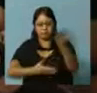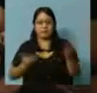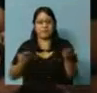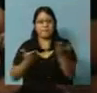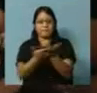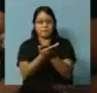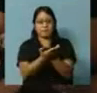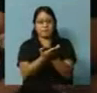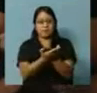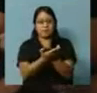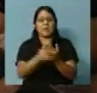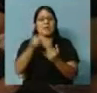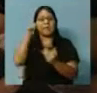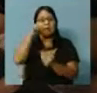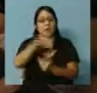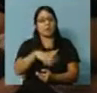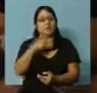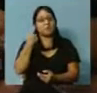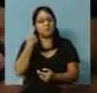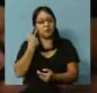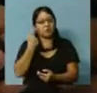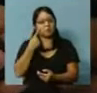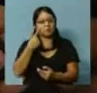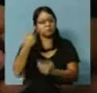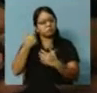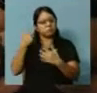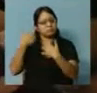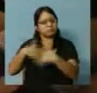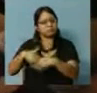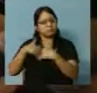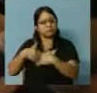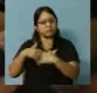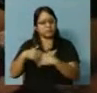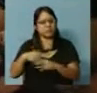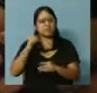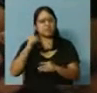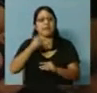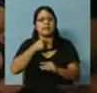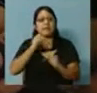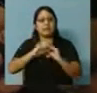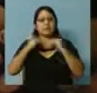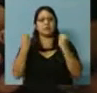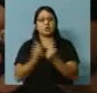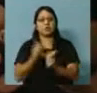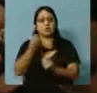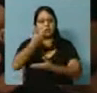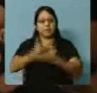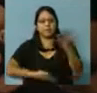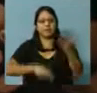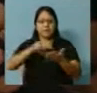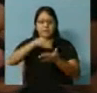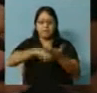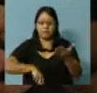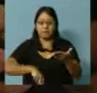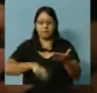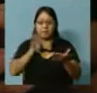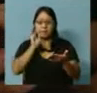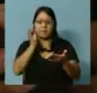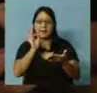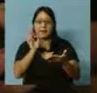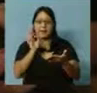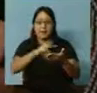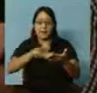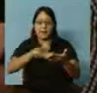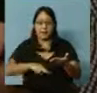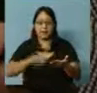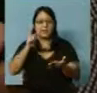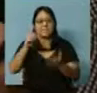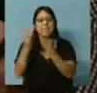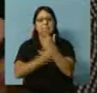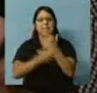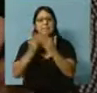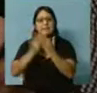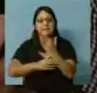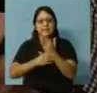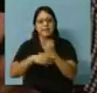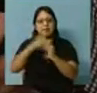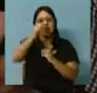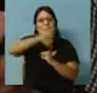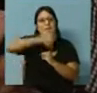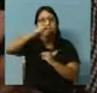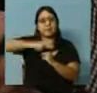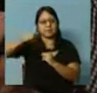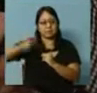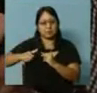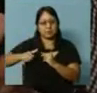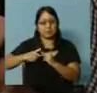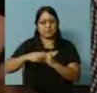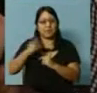China puso en conocimiento y estamos esperando los resultados de esta investigación en el marco de la investigación que debe llevar adelante el Ministerio Público. Nosotros hicimos desde la